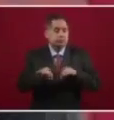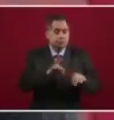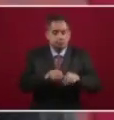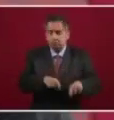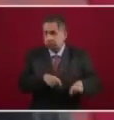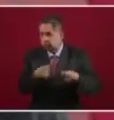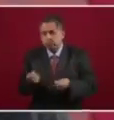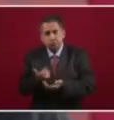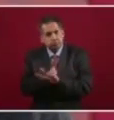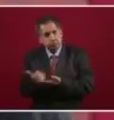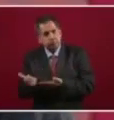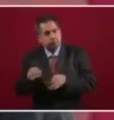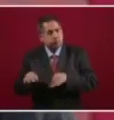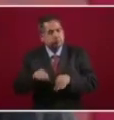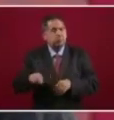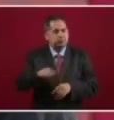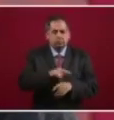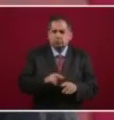empleos.